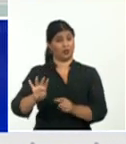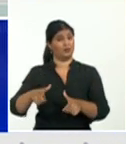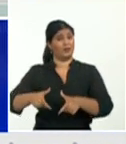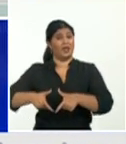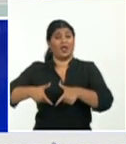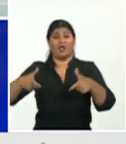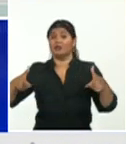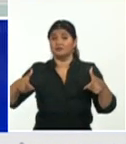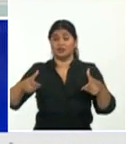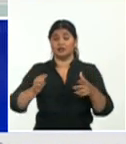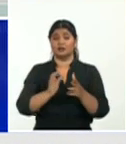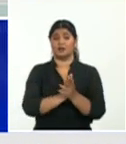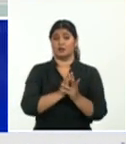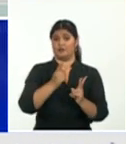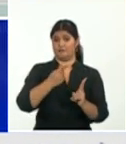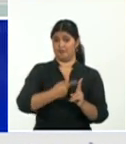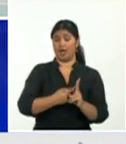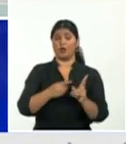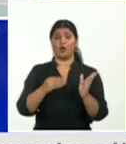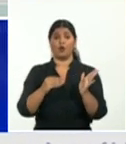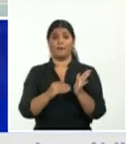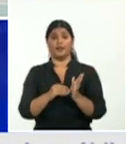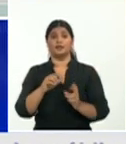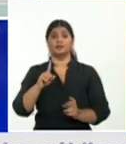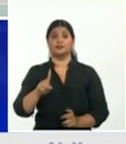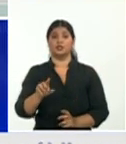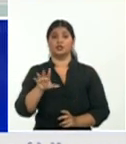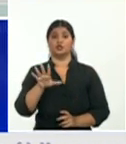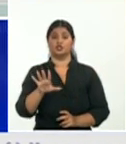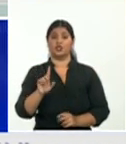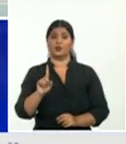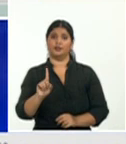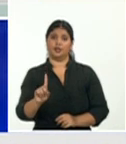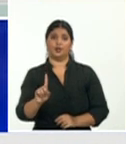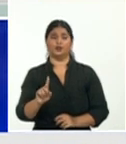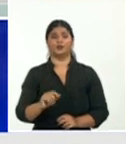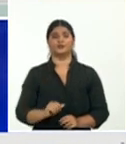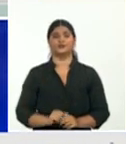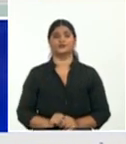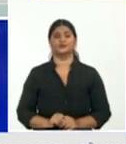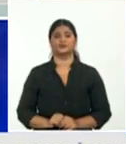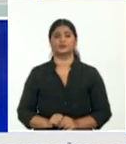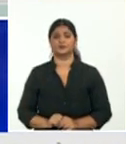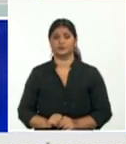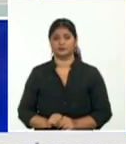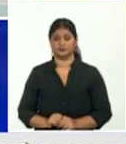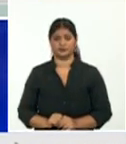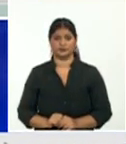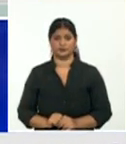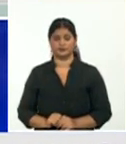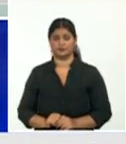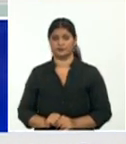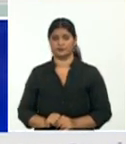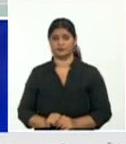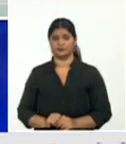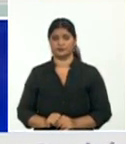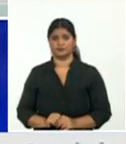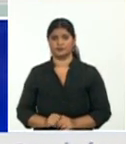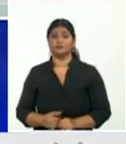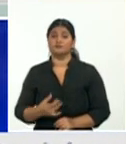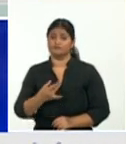mayo promedió 1151, superior, Y lamentablemente